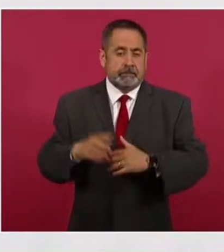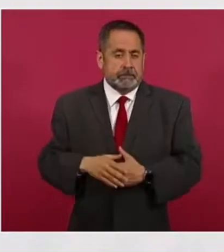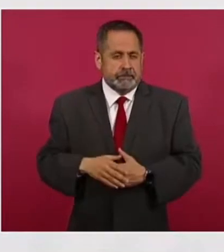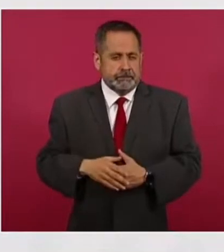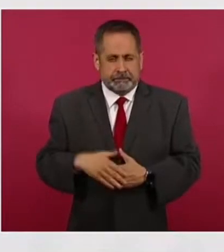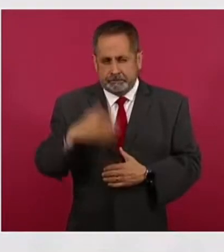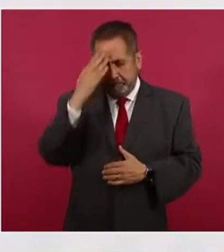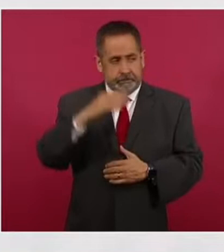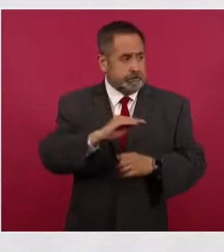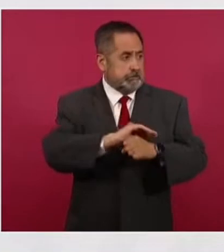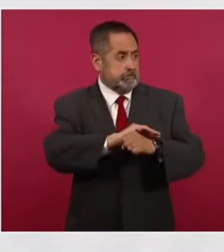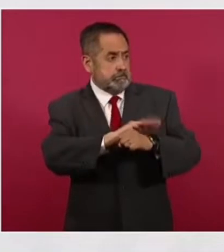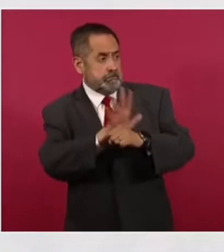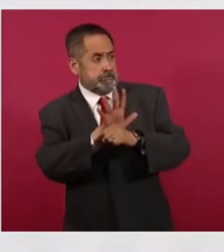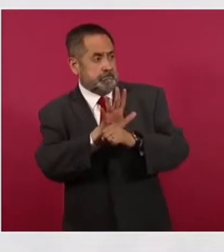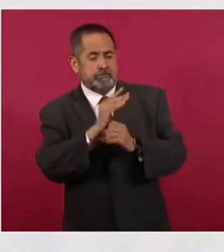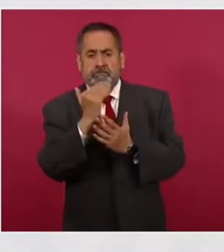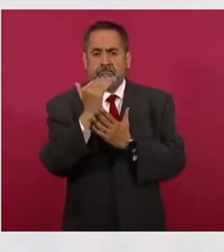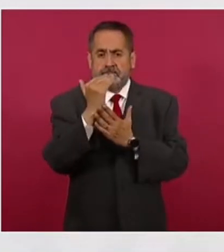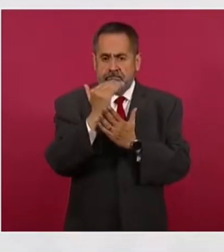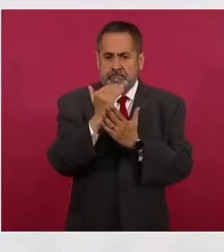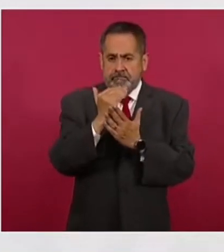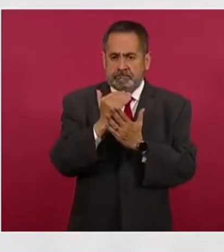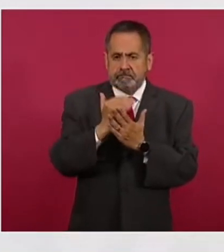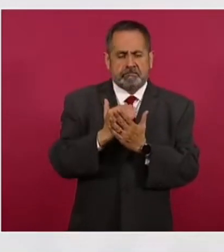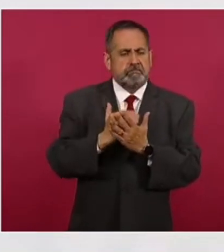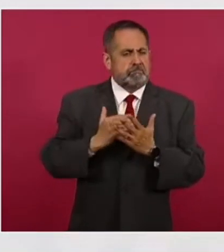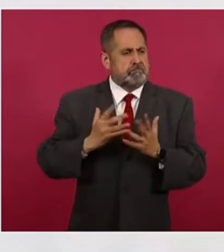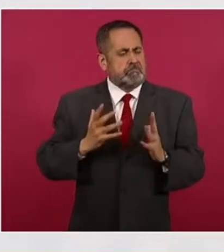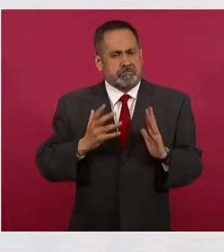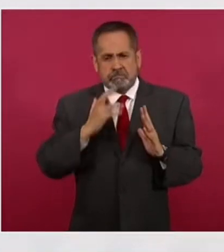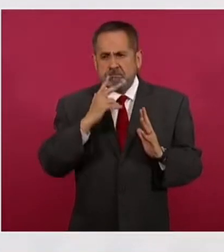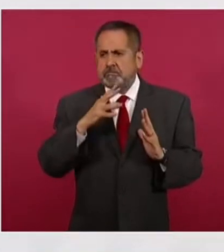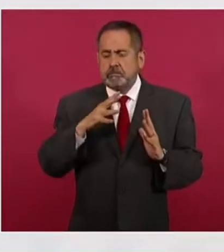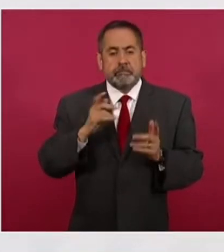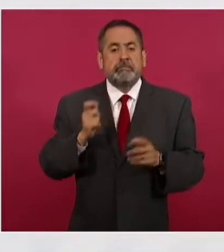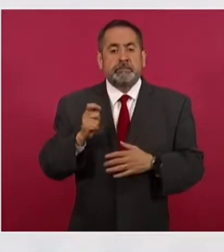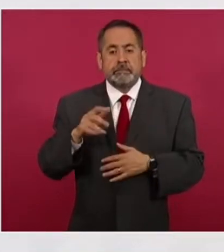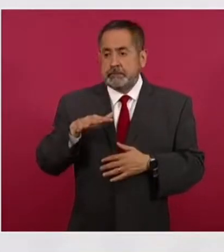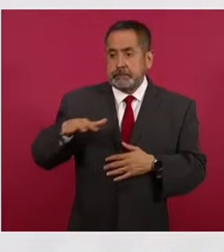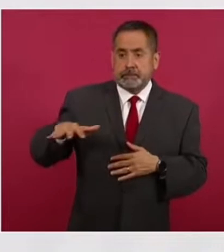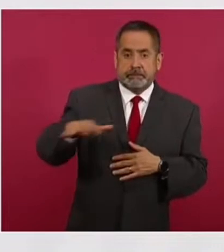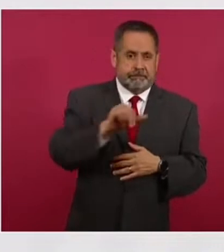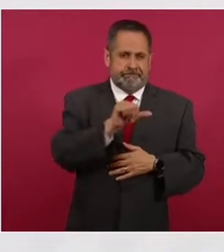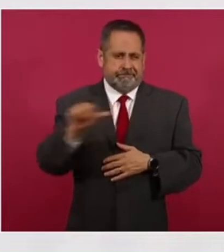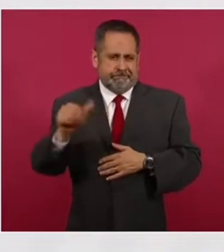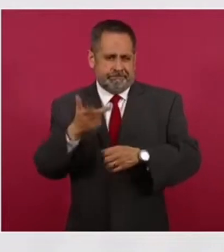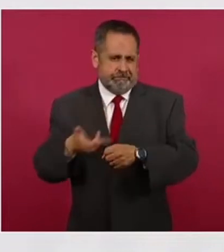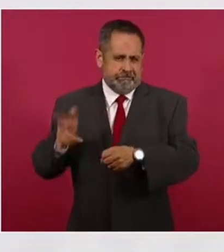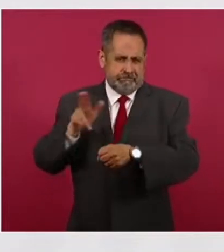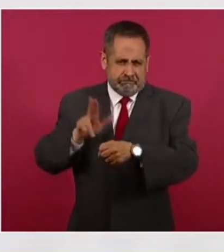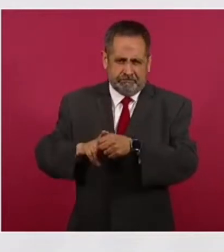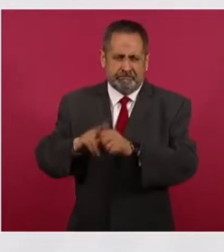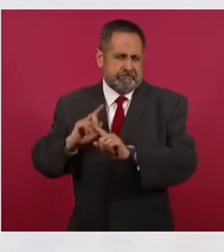COVID ha bajado de intensidad, el sector salud, como lo hicimos para enfrentar la